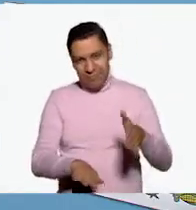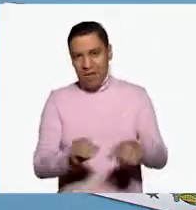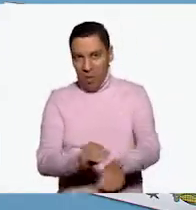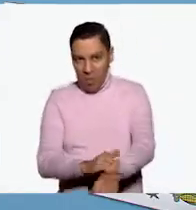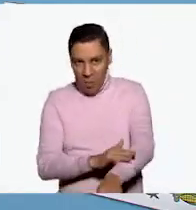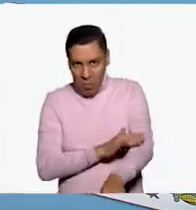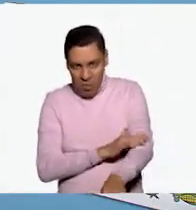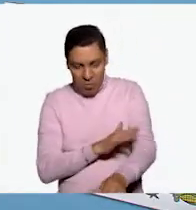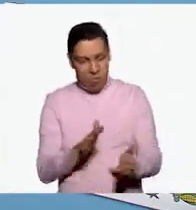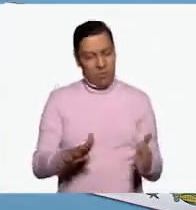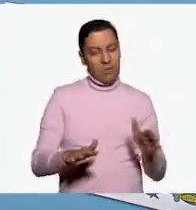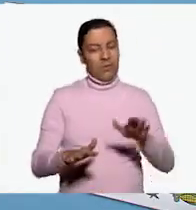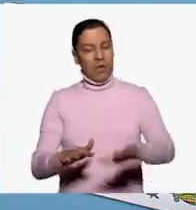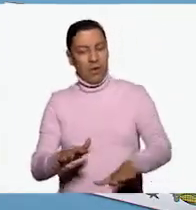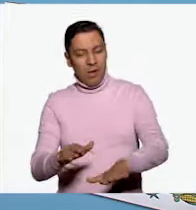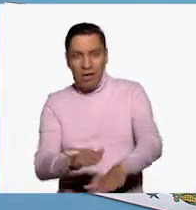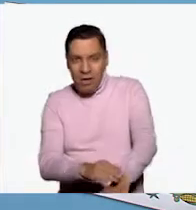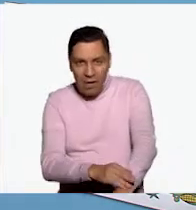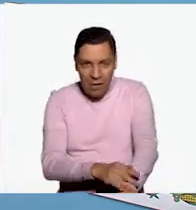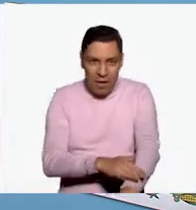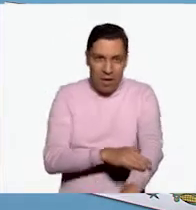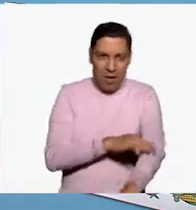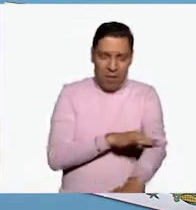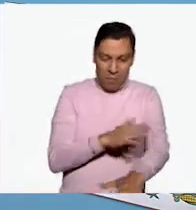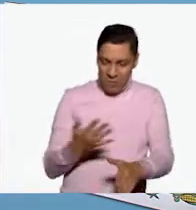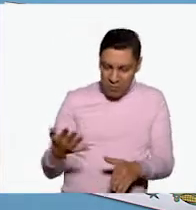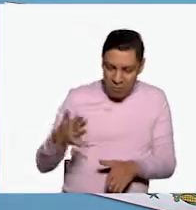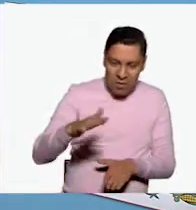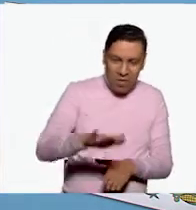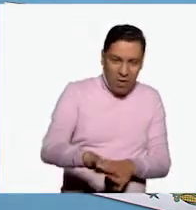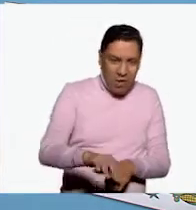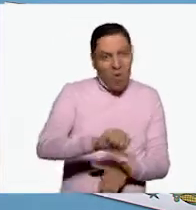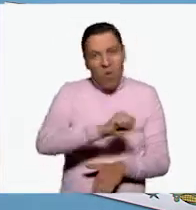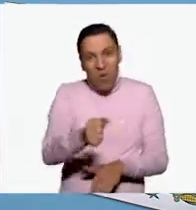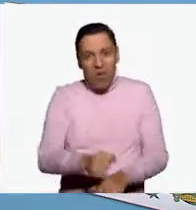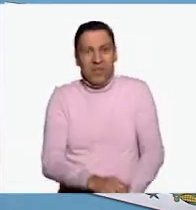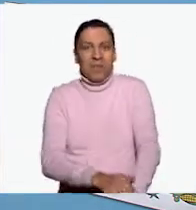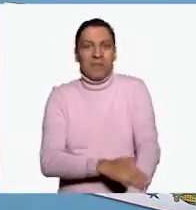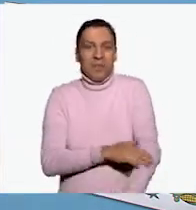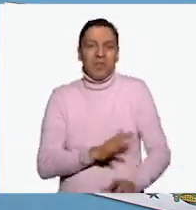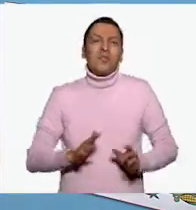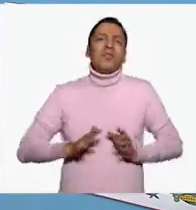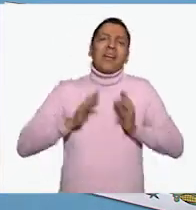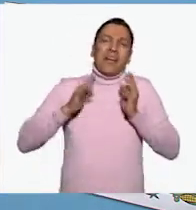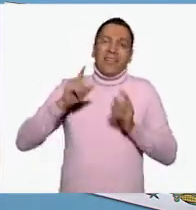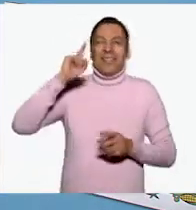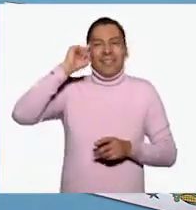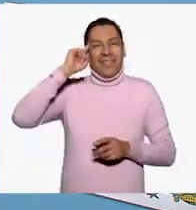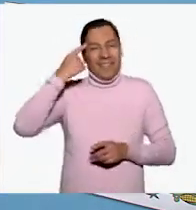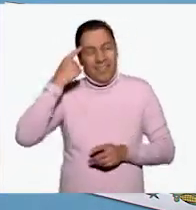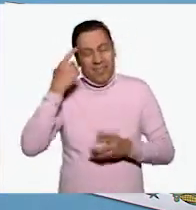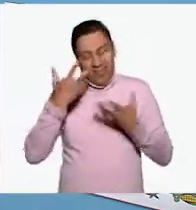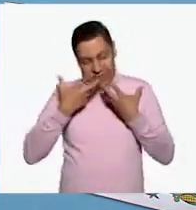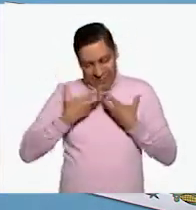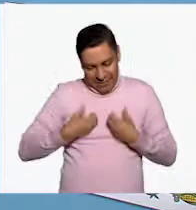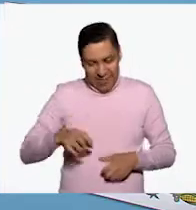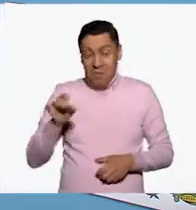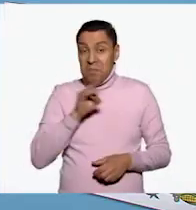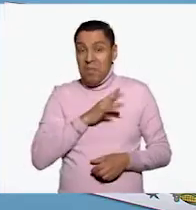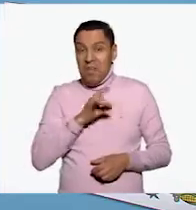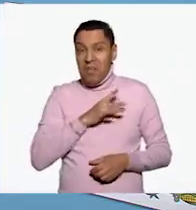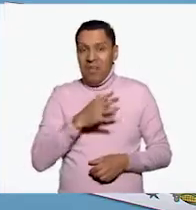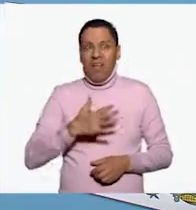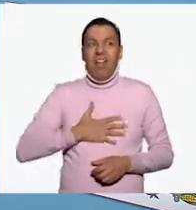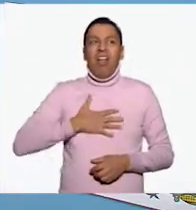Hoy revisamos las 6 emociones básicas. La sorpresa, el enojo, la alegría, la tristeza, el miedo y